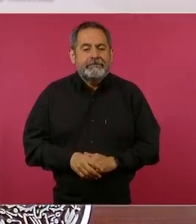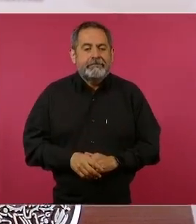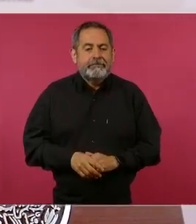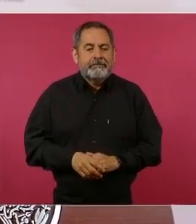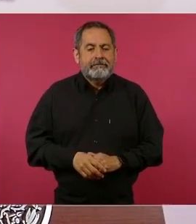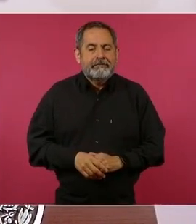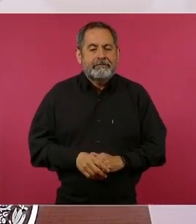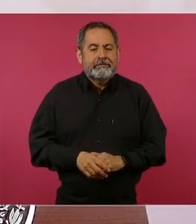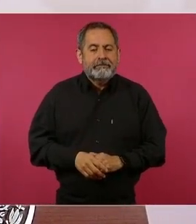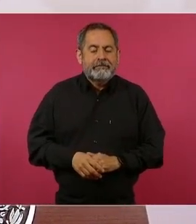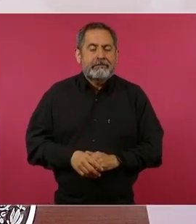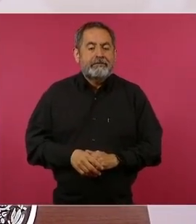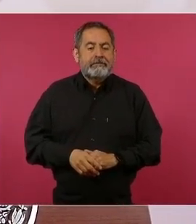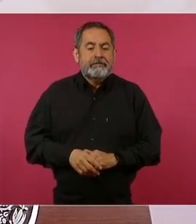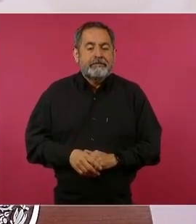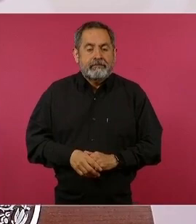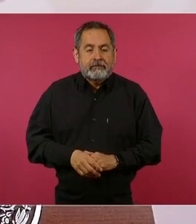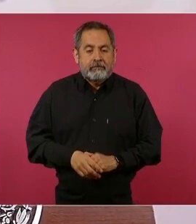Estamos,